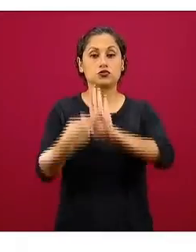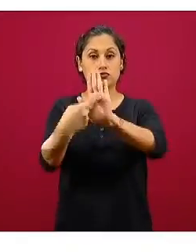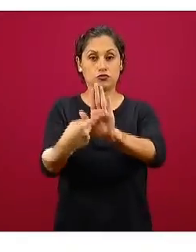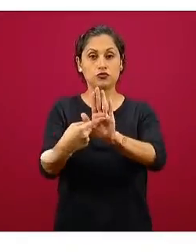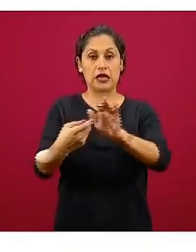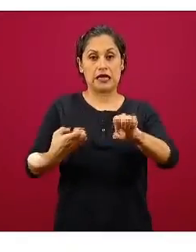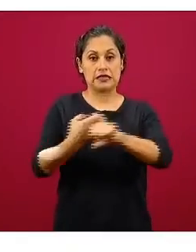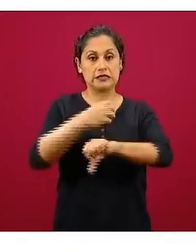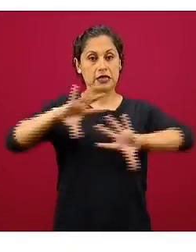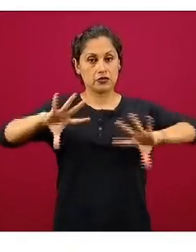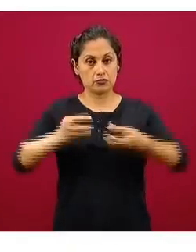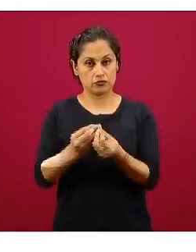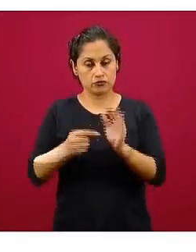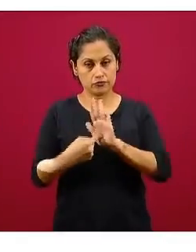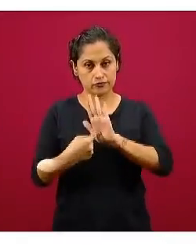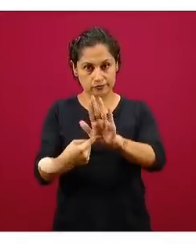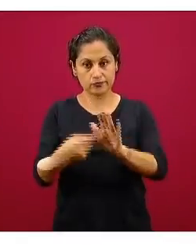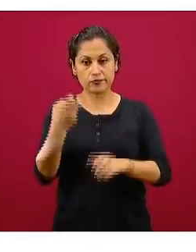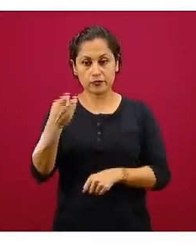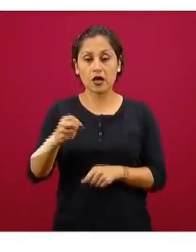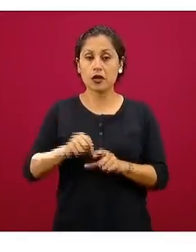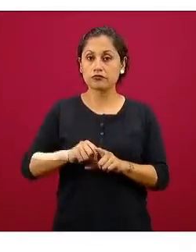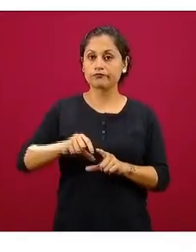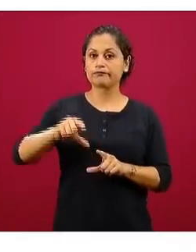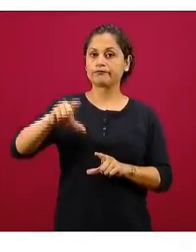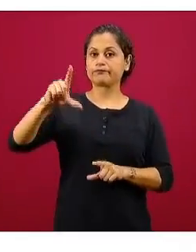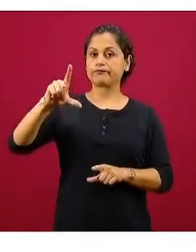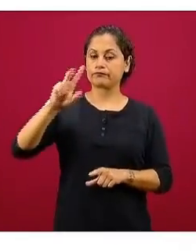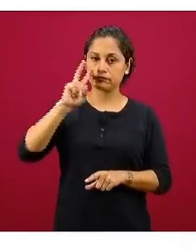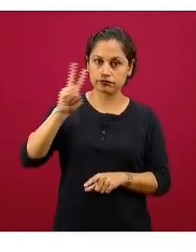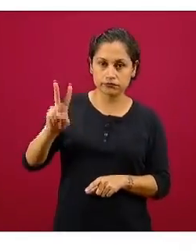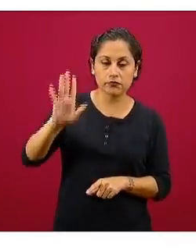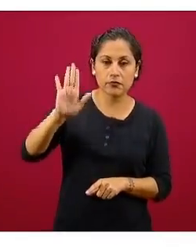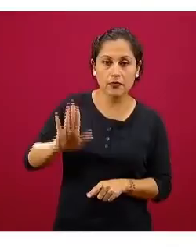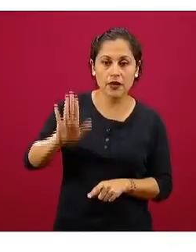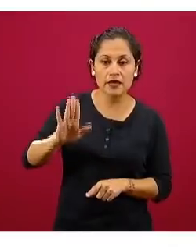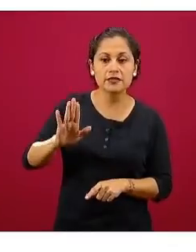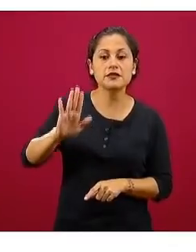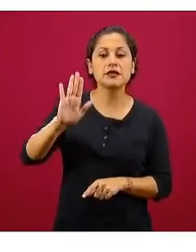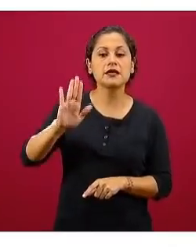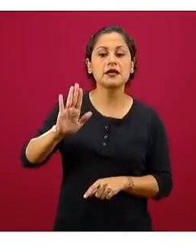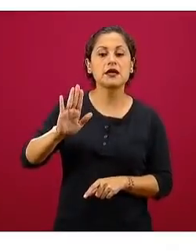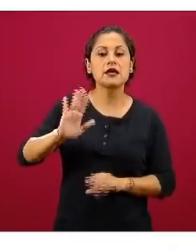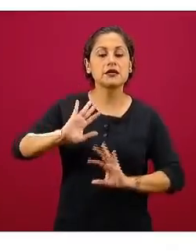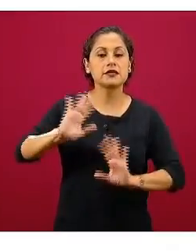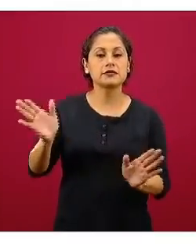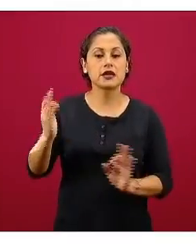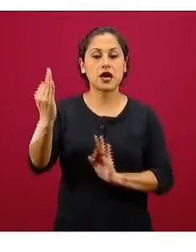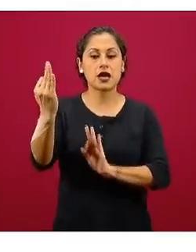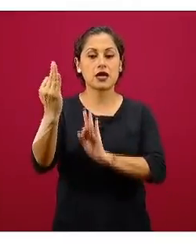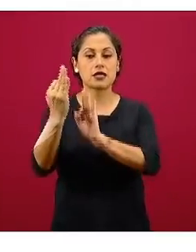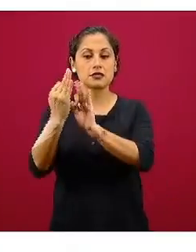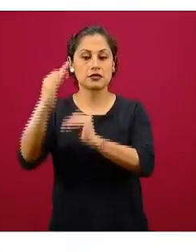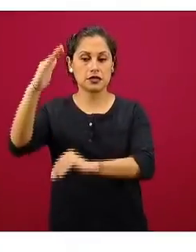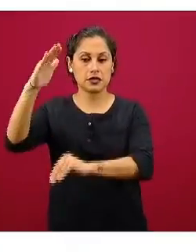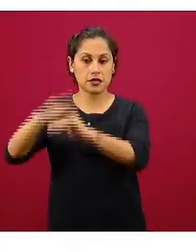Estado. Claramente una tendencia ascendente, pareciera estarse acercando al punto acme, al punto cumbre, en la